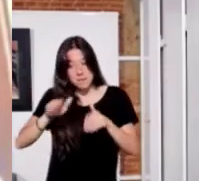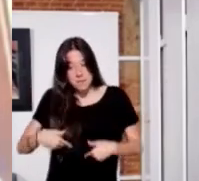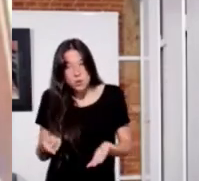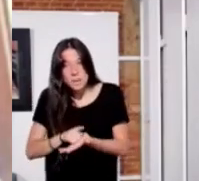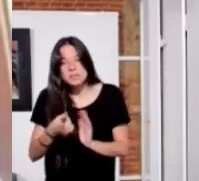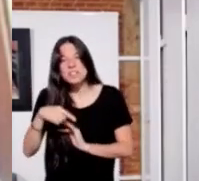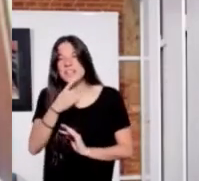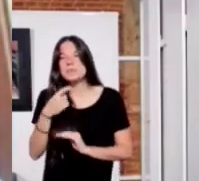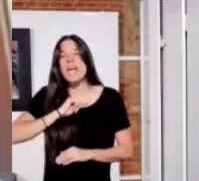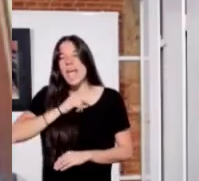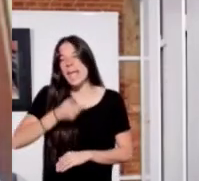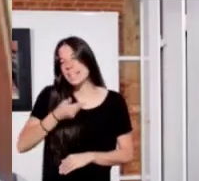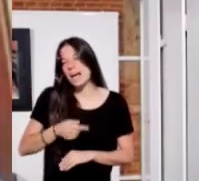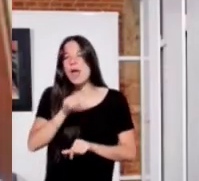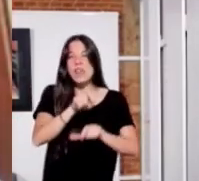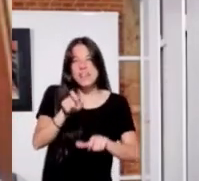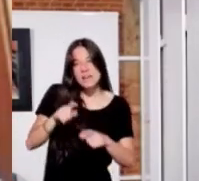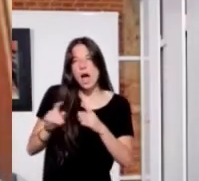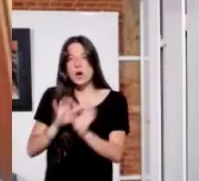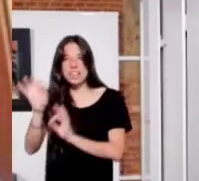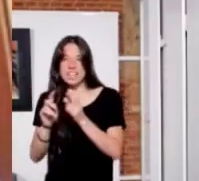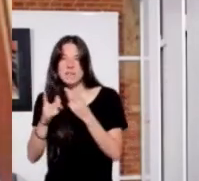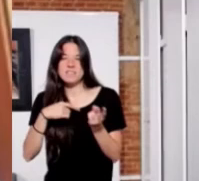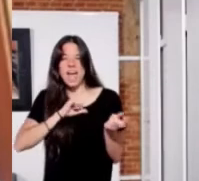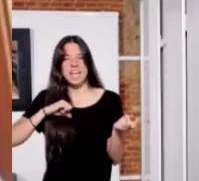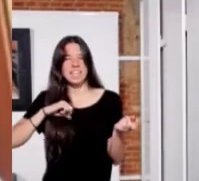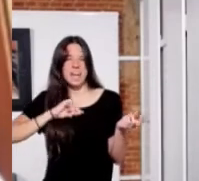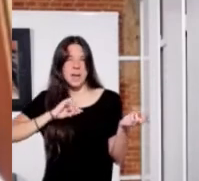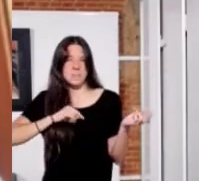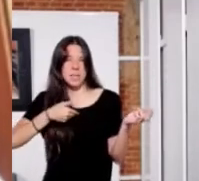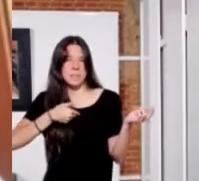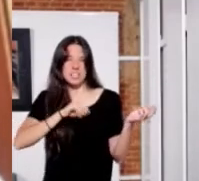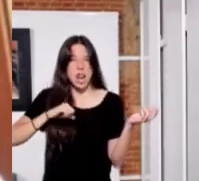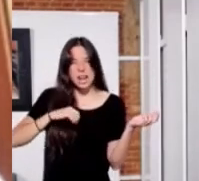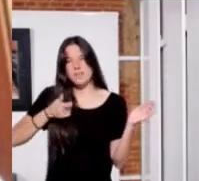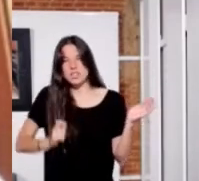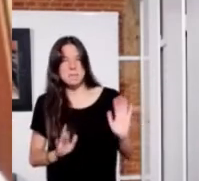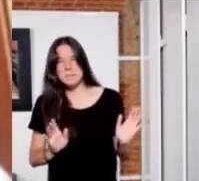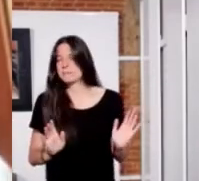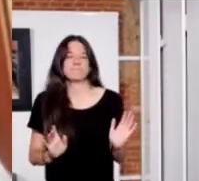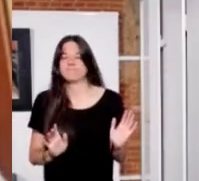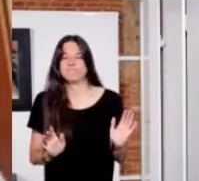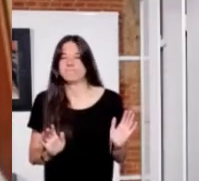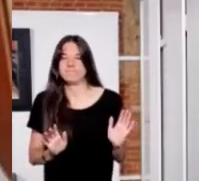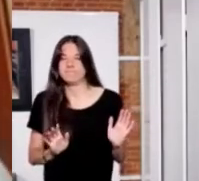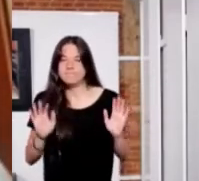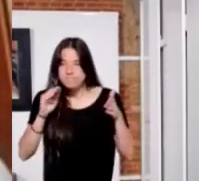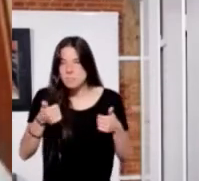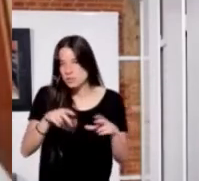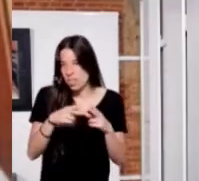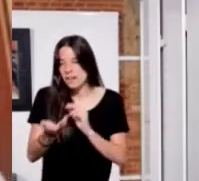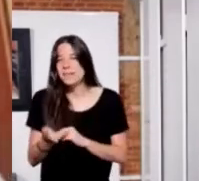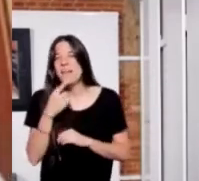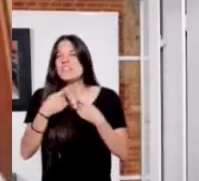y organizativa que meramente ética personal y profesional. ¿Dónde están las diferencias? Pues las diferencias están en que la